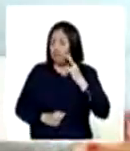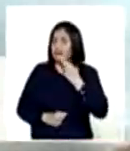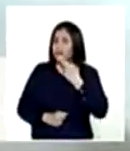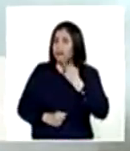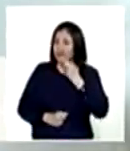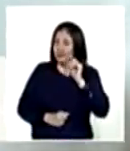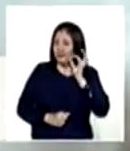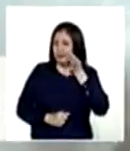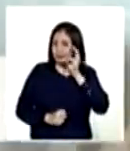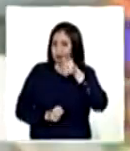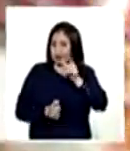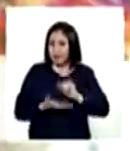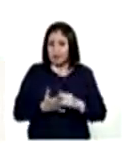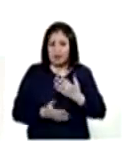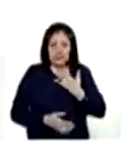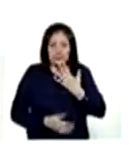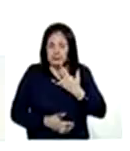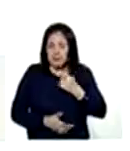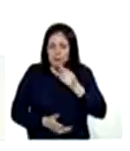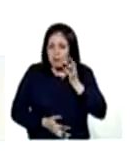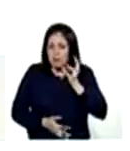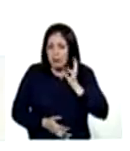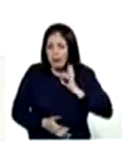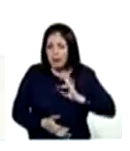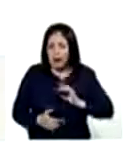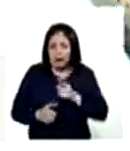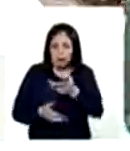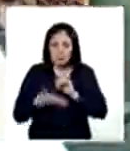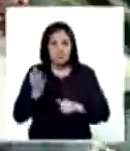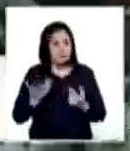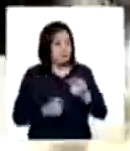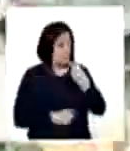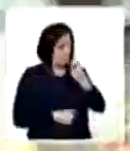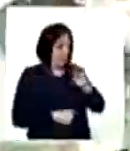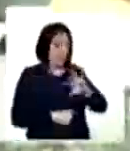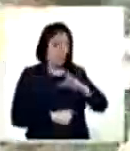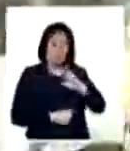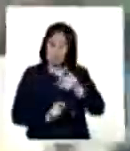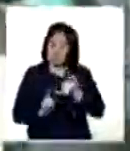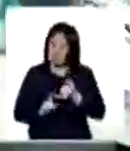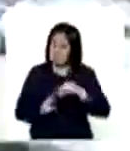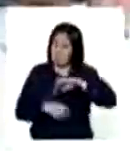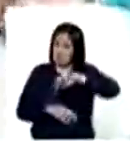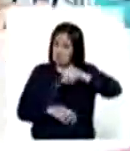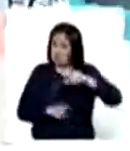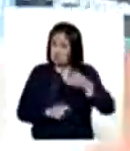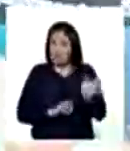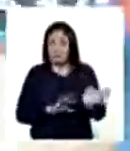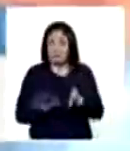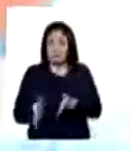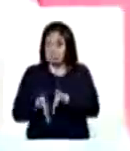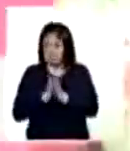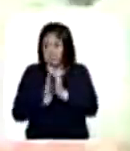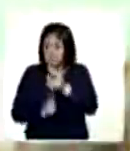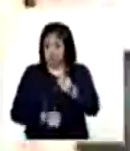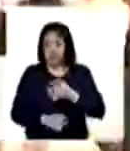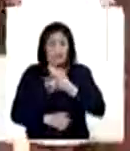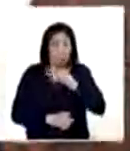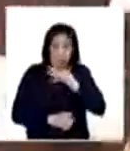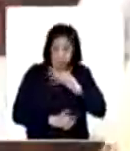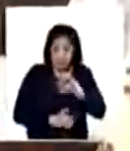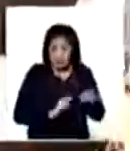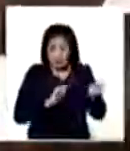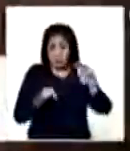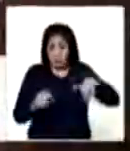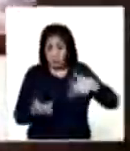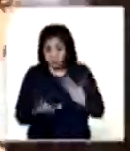es muy, muy provocativo. Y se ve aquí nutritivo, también tenemos, ¿no?, algunos dulces. Con la chía, la granola. Que seguramente le están pidiendo ya las abuelitas cada vez que lleguen